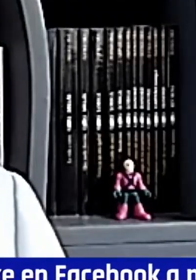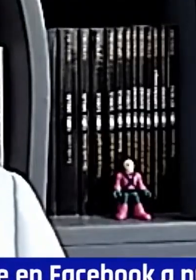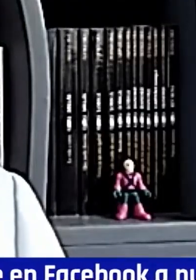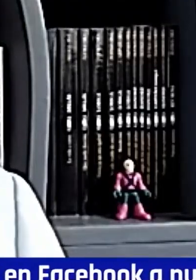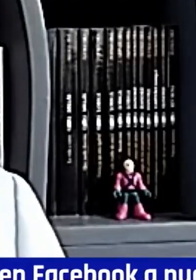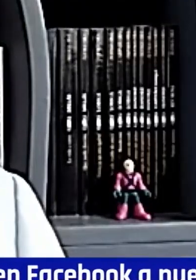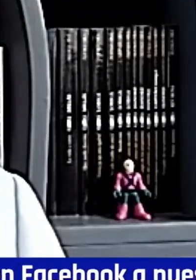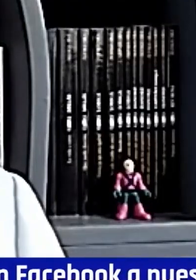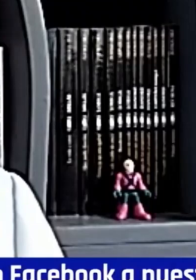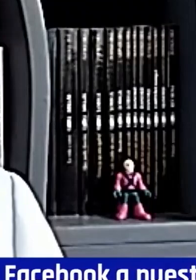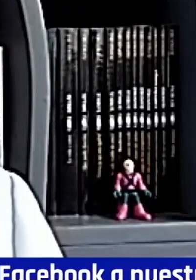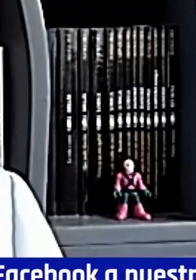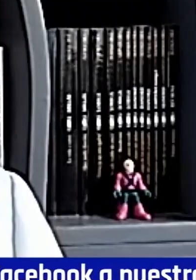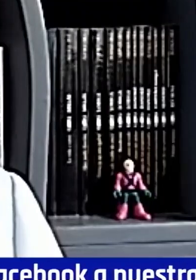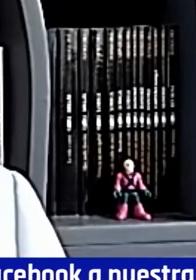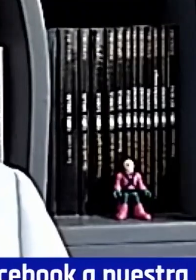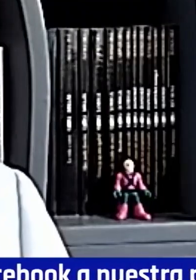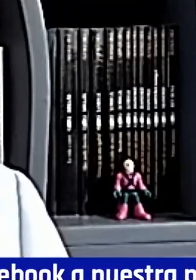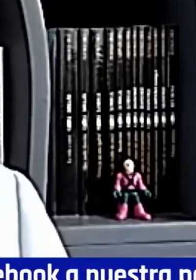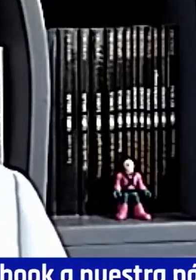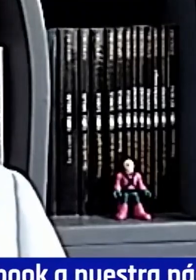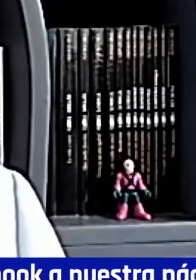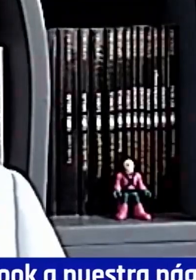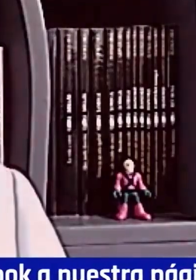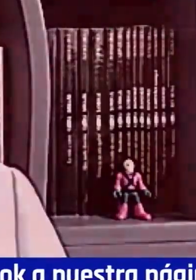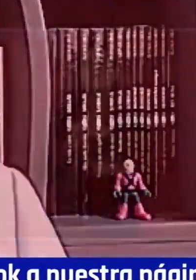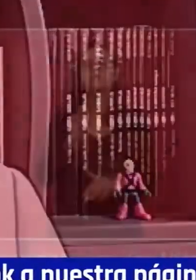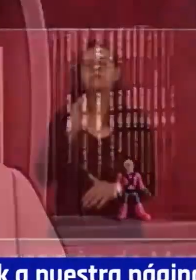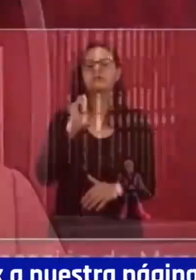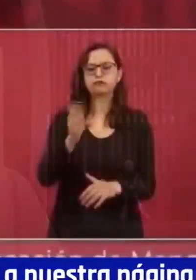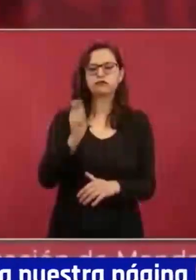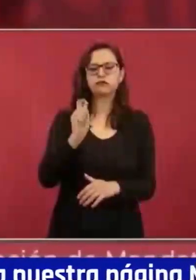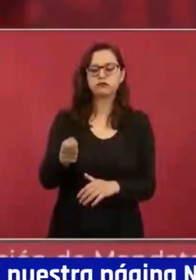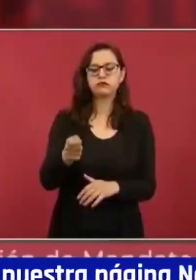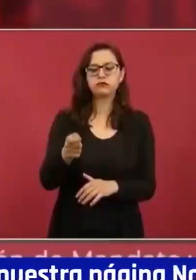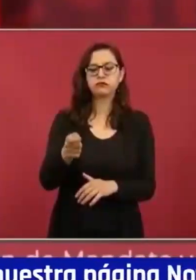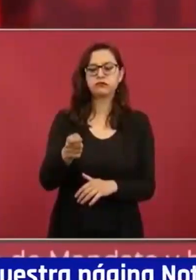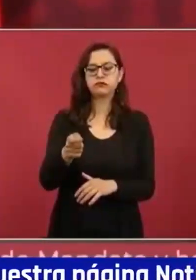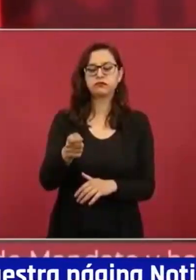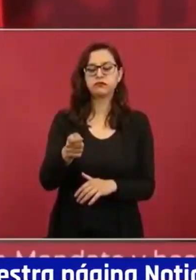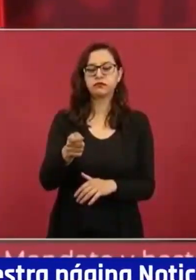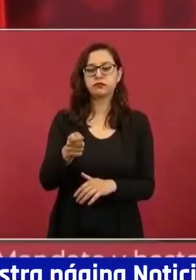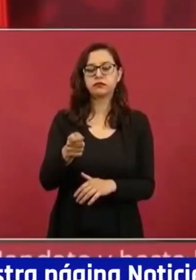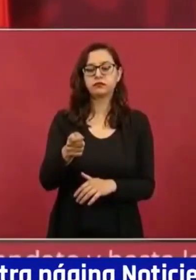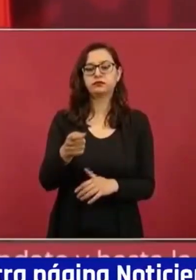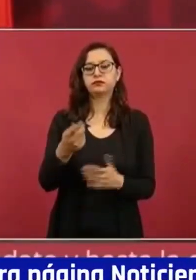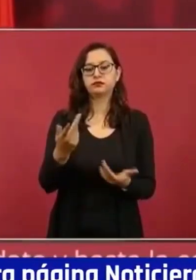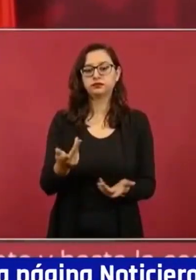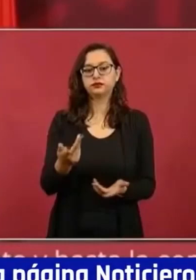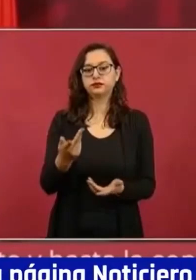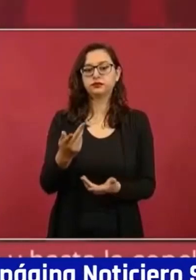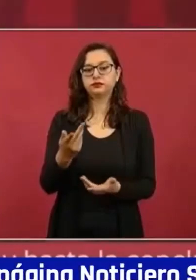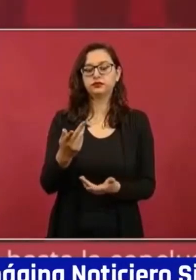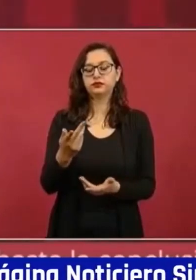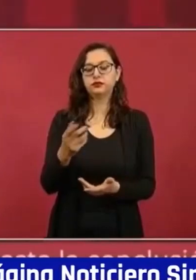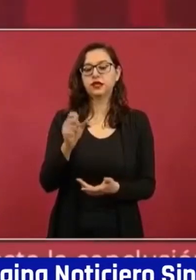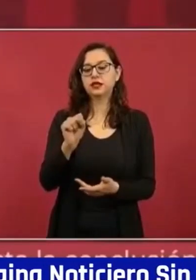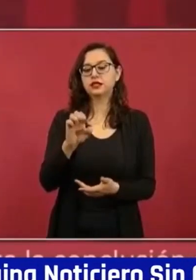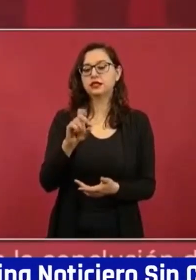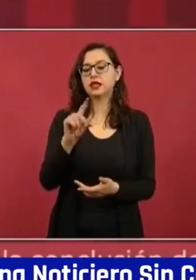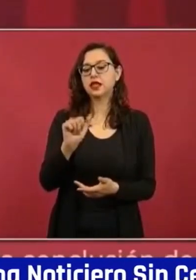en concreto del presidente López Obrador. Sin embargo, no apuntó ese dedo flamígero cuando se extraviaron